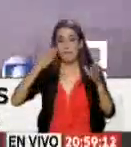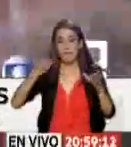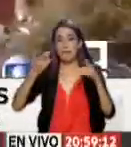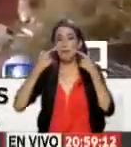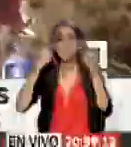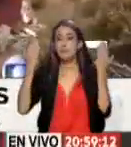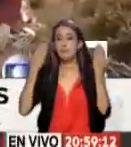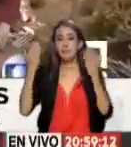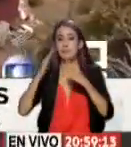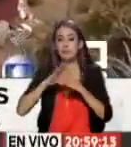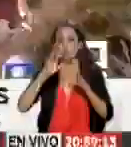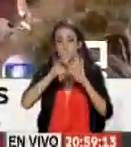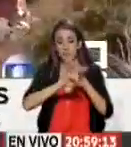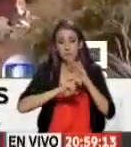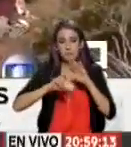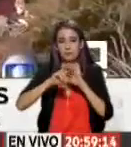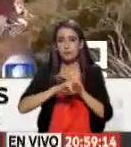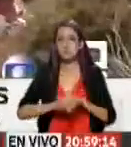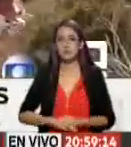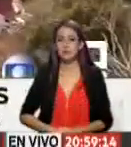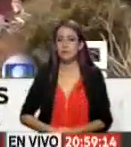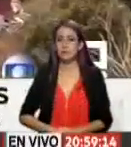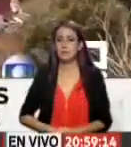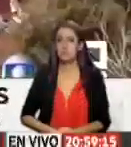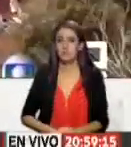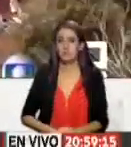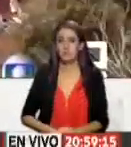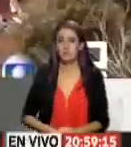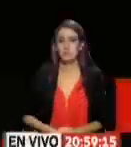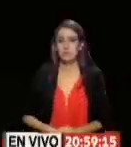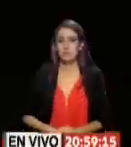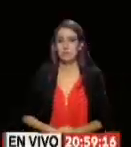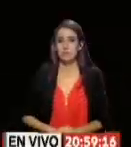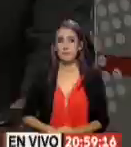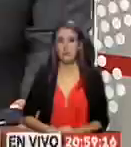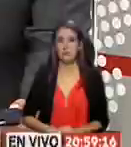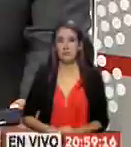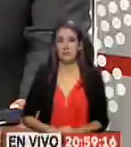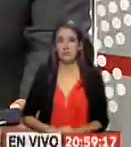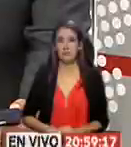residuos minerales. Fernanda de la Bastida, Telediario.